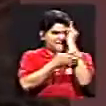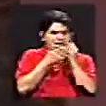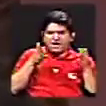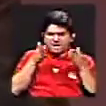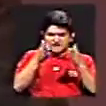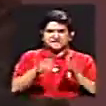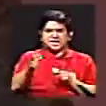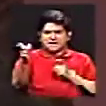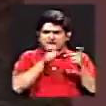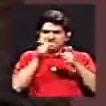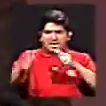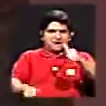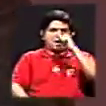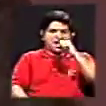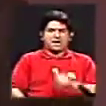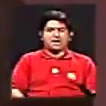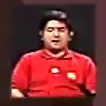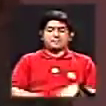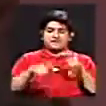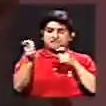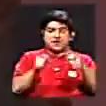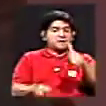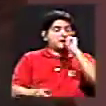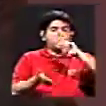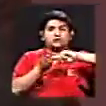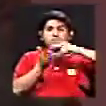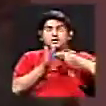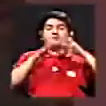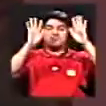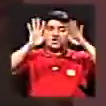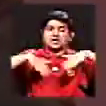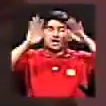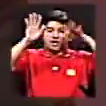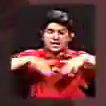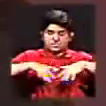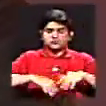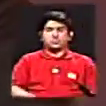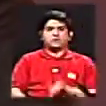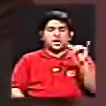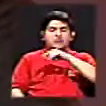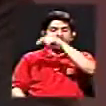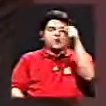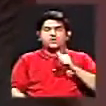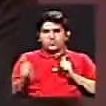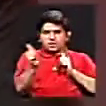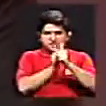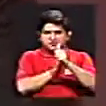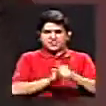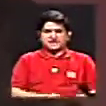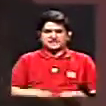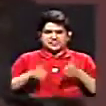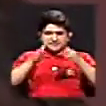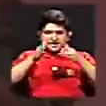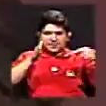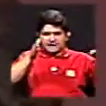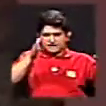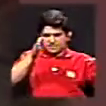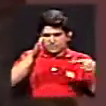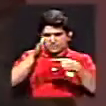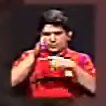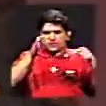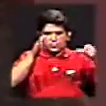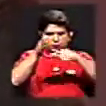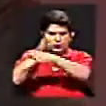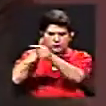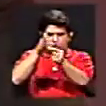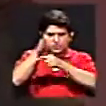carretera el manejo del agua. Y el manejo del agua quiere decir el manejo de la lluvia que cae, el manejo de los ríos que cruzan transversalmente, los